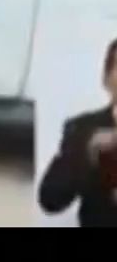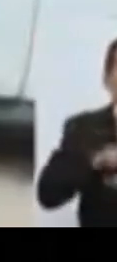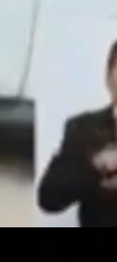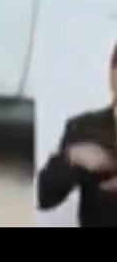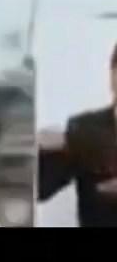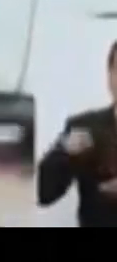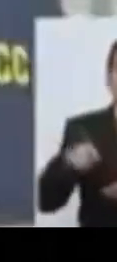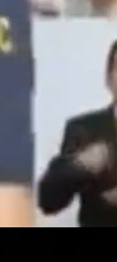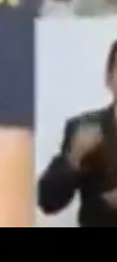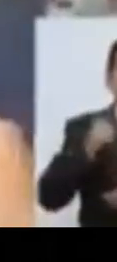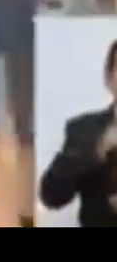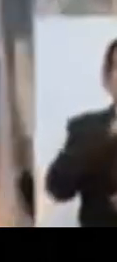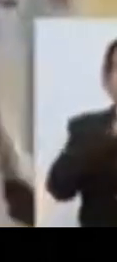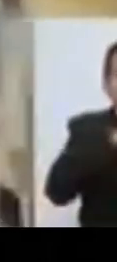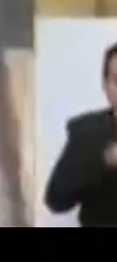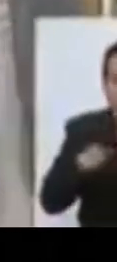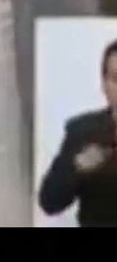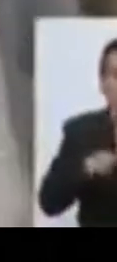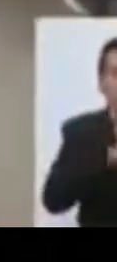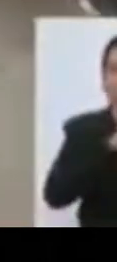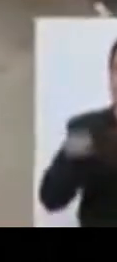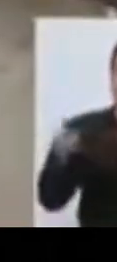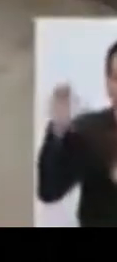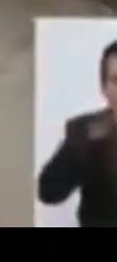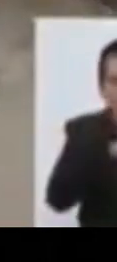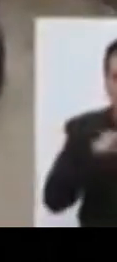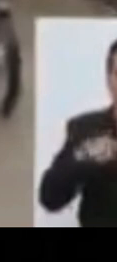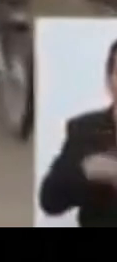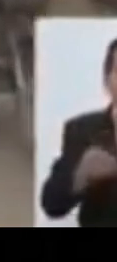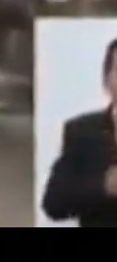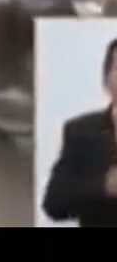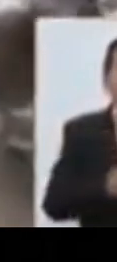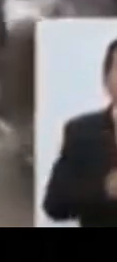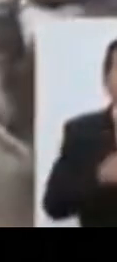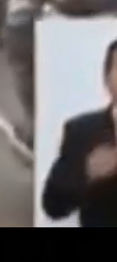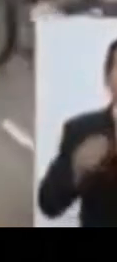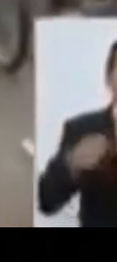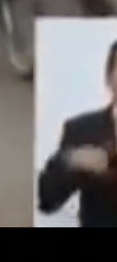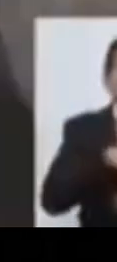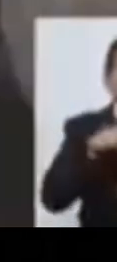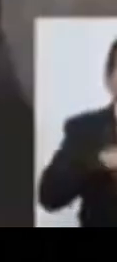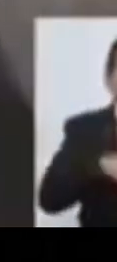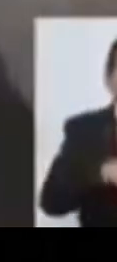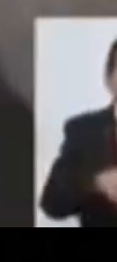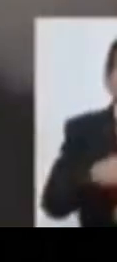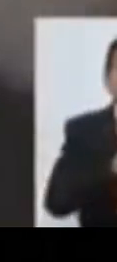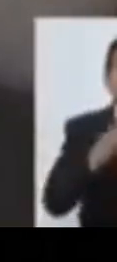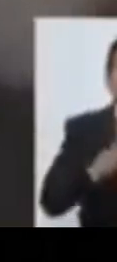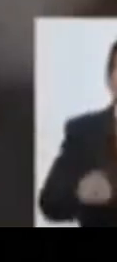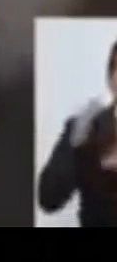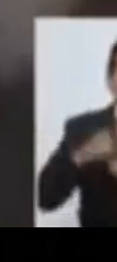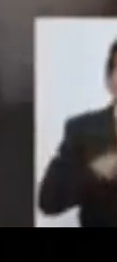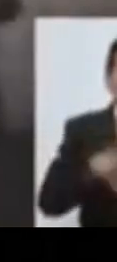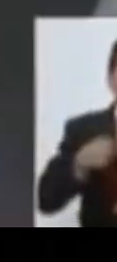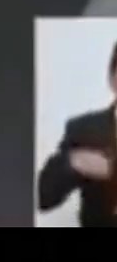buscan cómo distraer, como decimos los cruceños, ¿no? Buscan distraer la pérdida. Pero nosotros para eso estamos los diputados por Santa Cruz, que